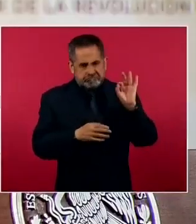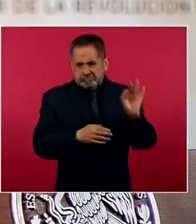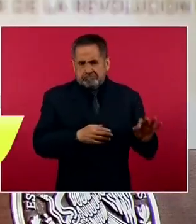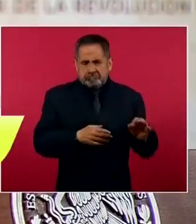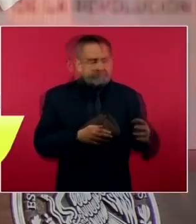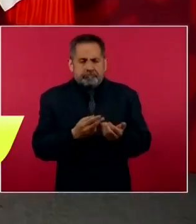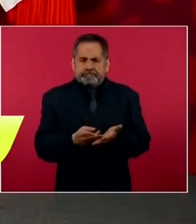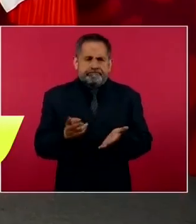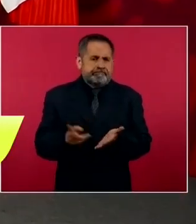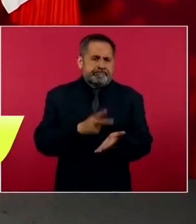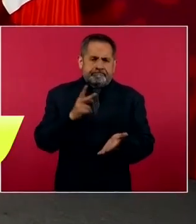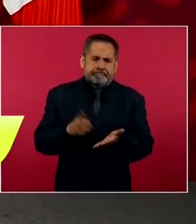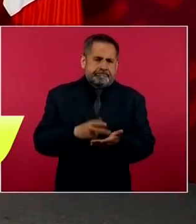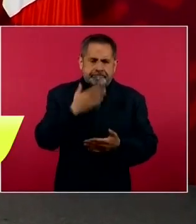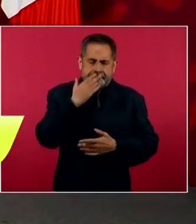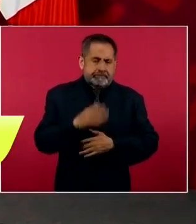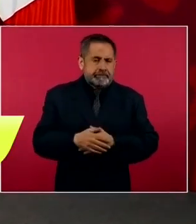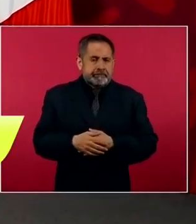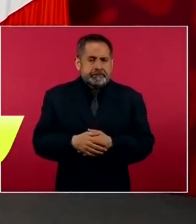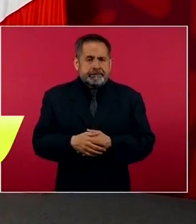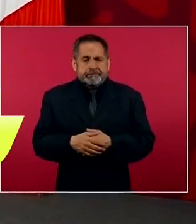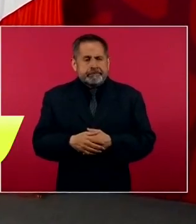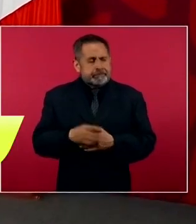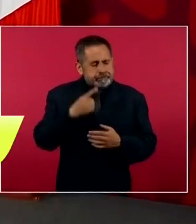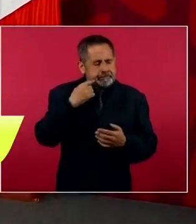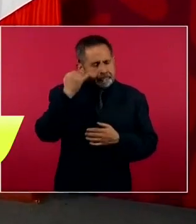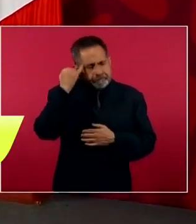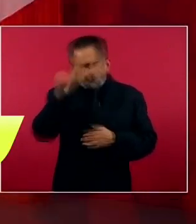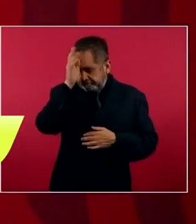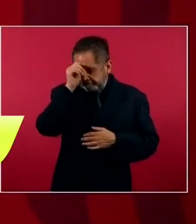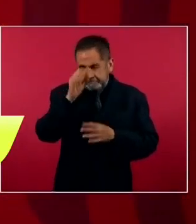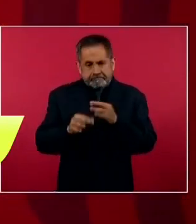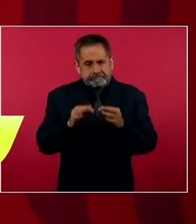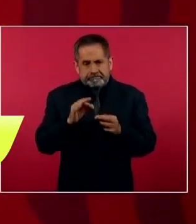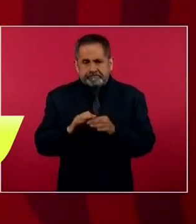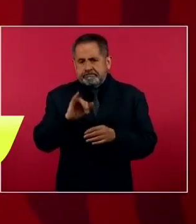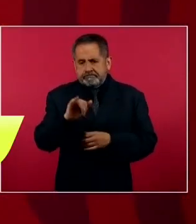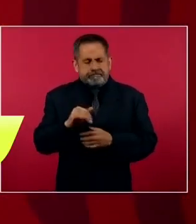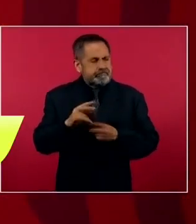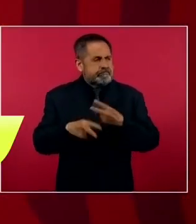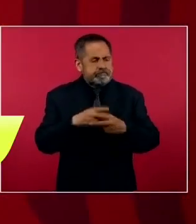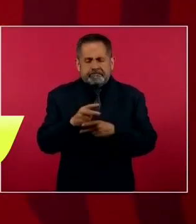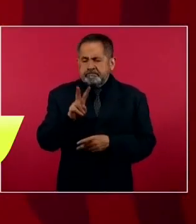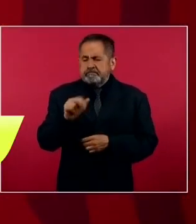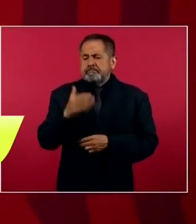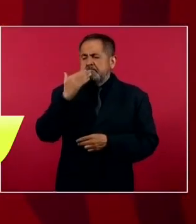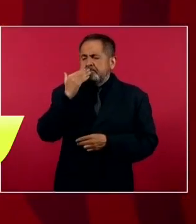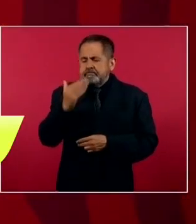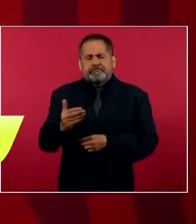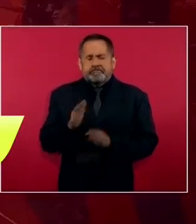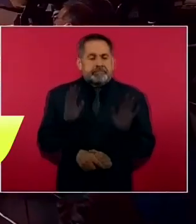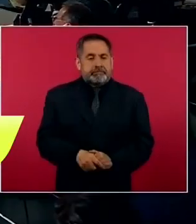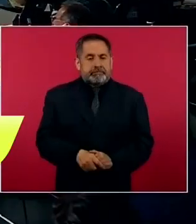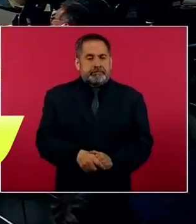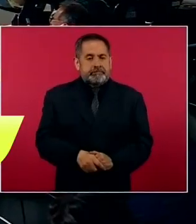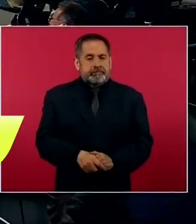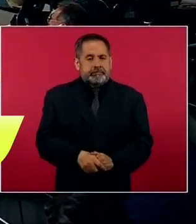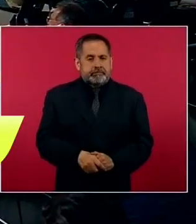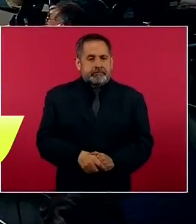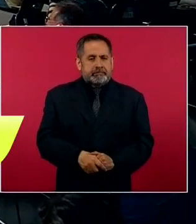su disgusto por las alertas de viaje que emite Estados Unidos. El gobierno de Estados Unidos, usted lo sabe, siempre lo ha